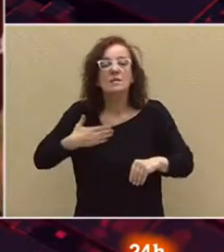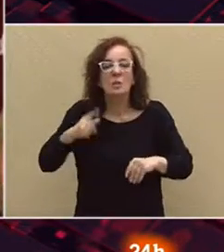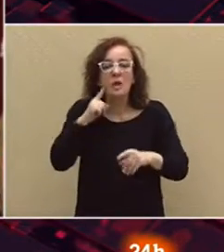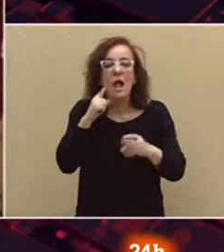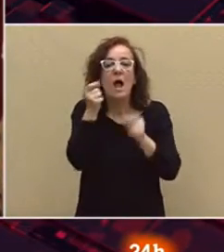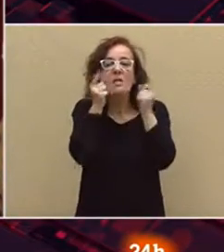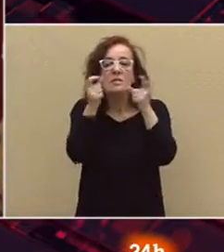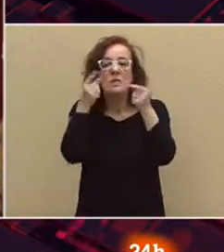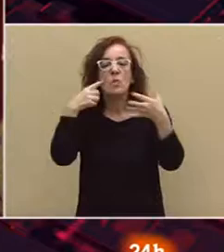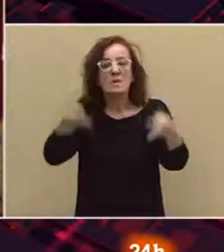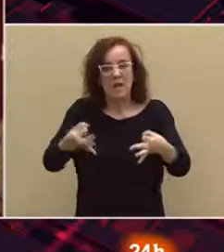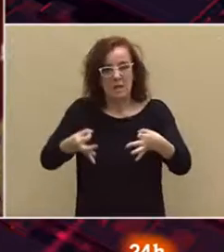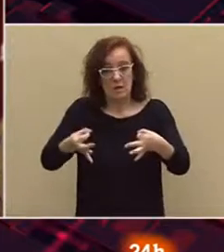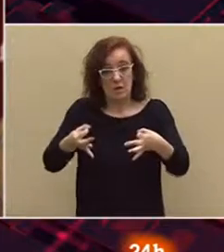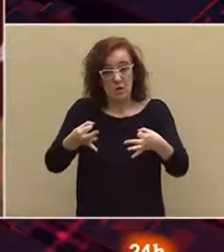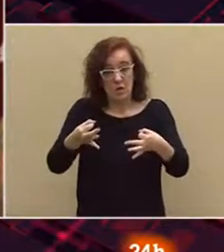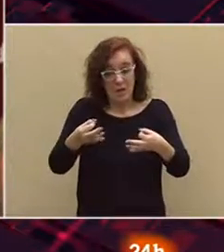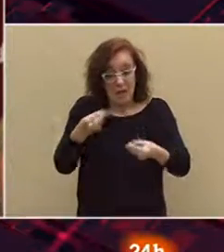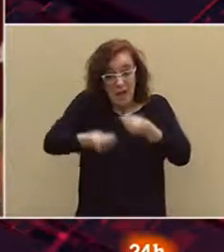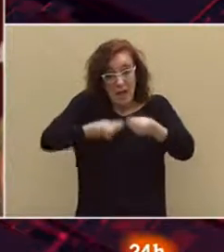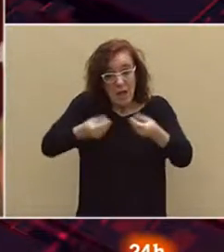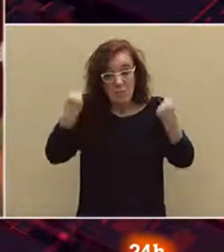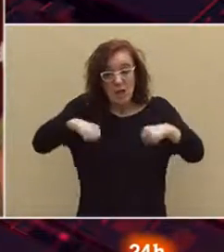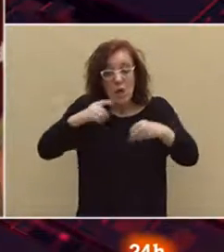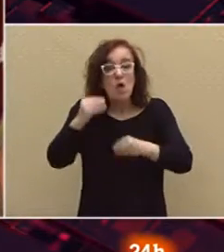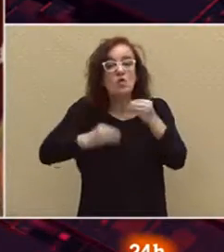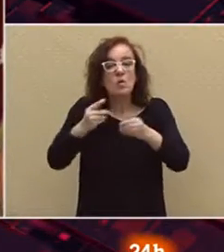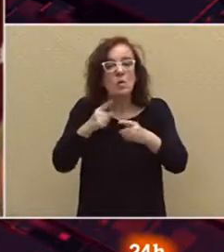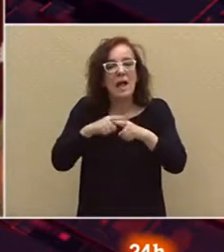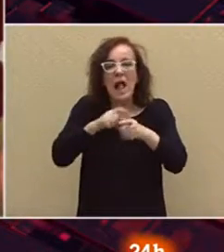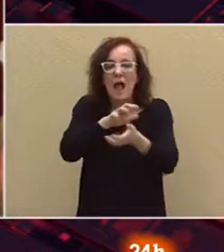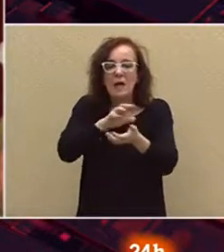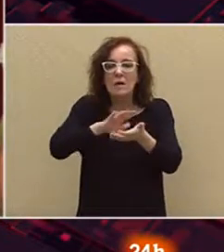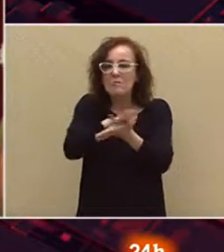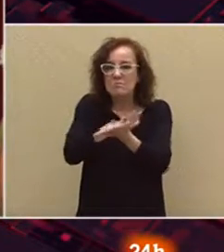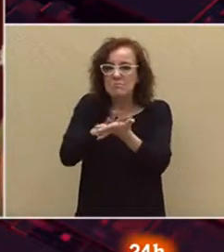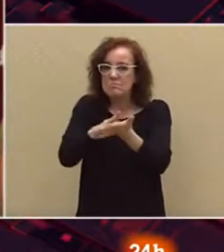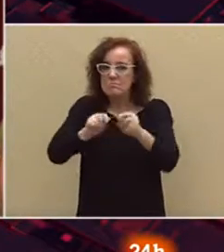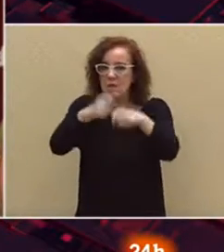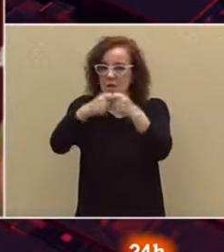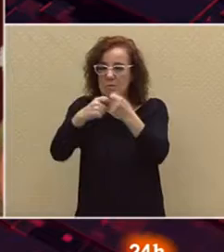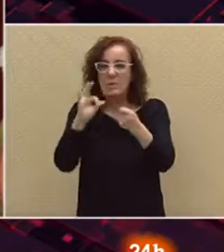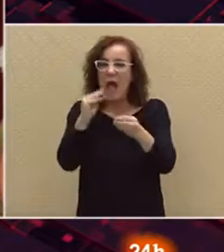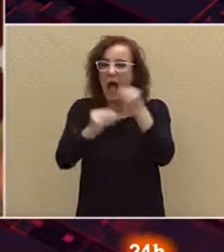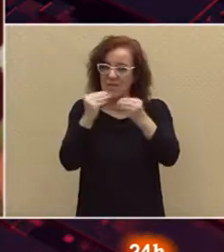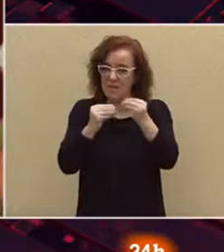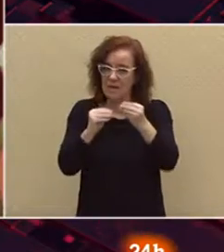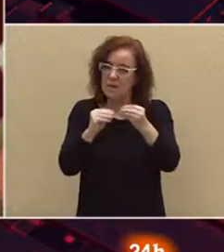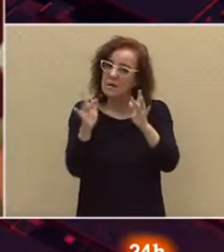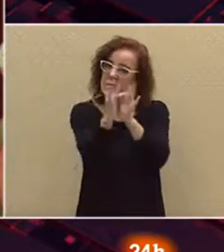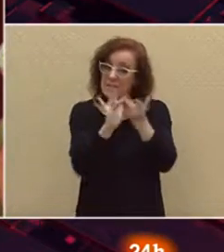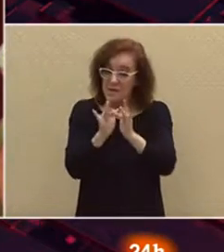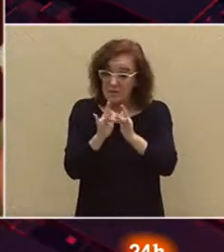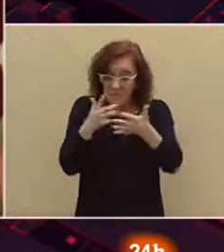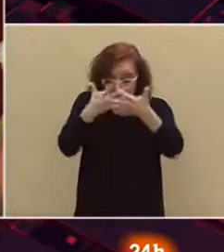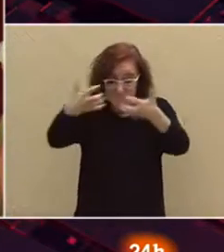realidades, y los actos no se usan para violar y destruir, sino para establecer relaciones. Al glosar esa definición